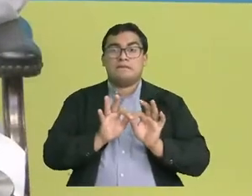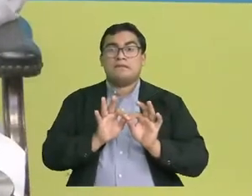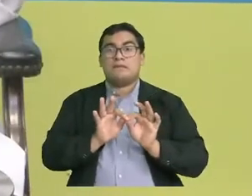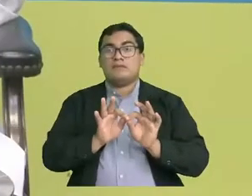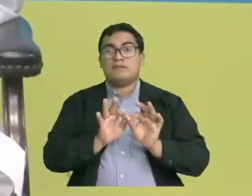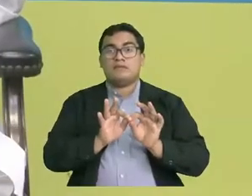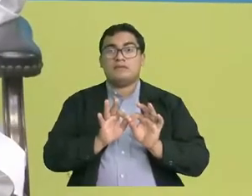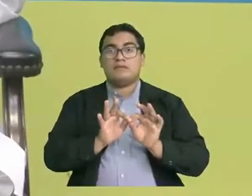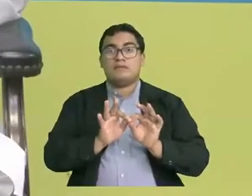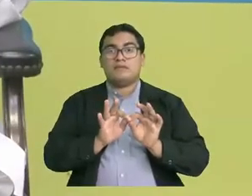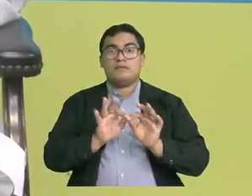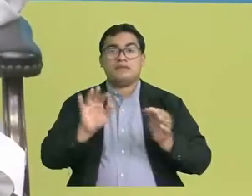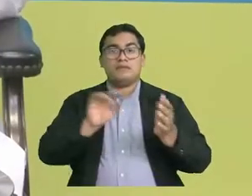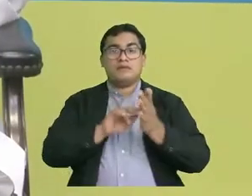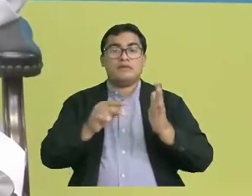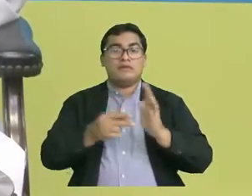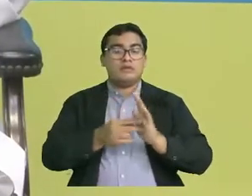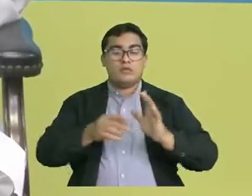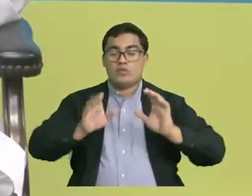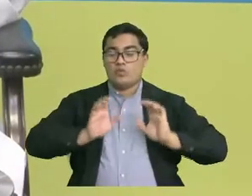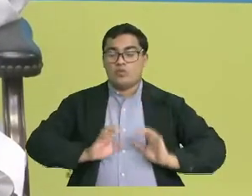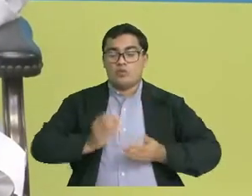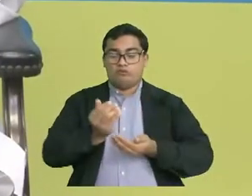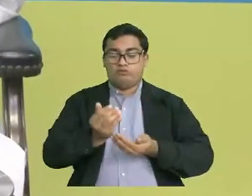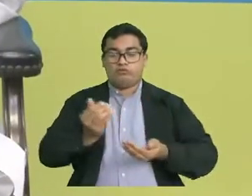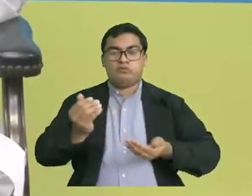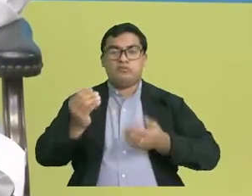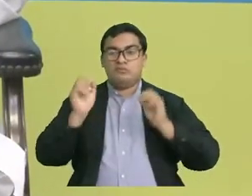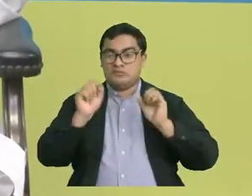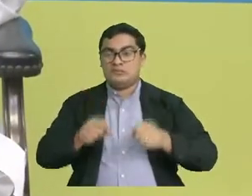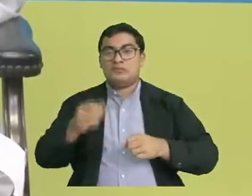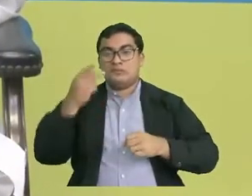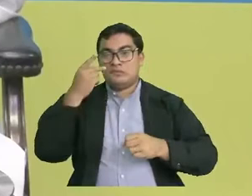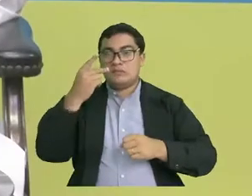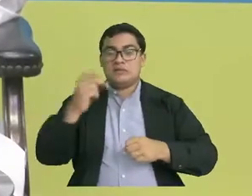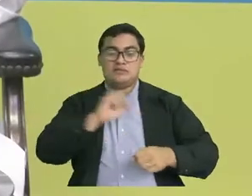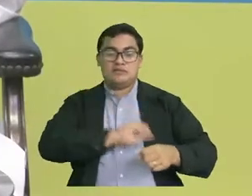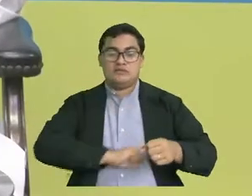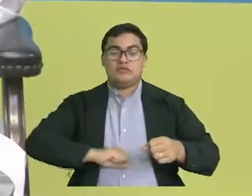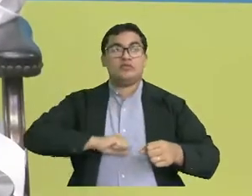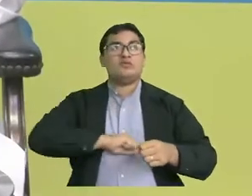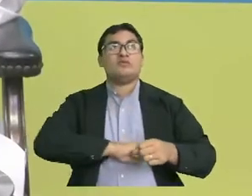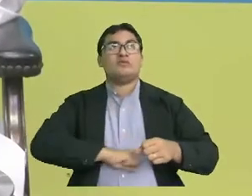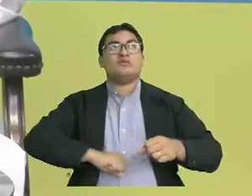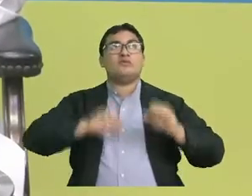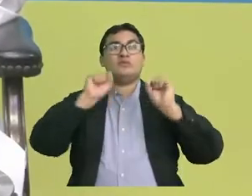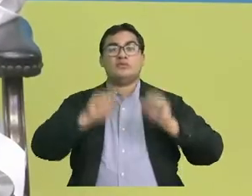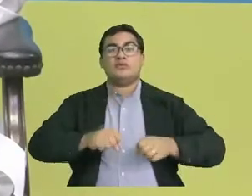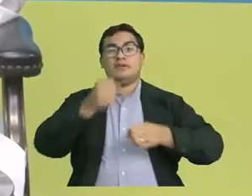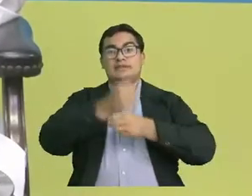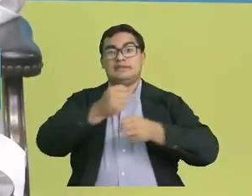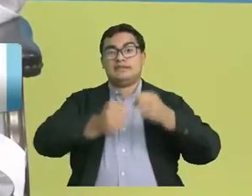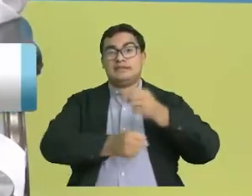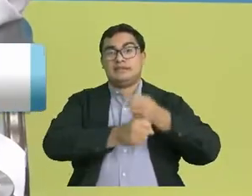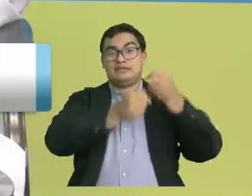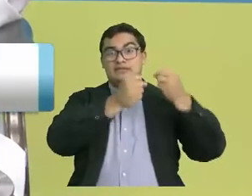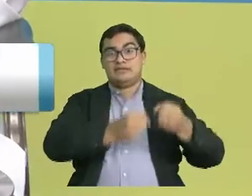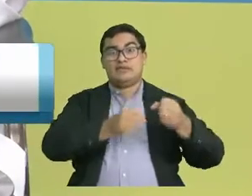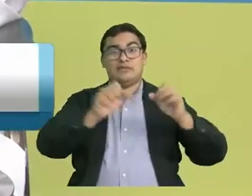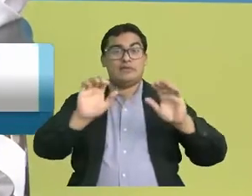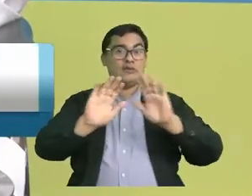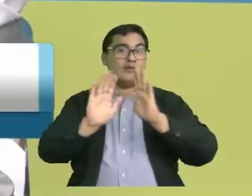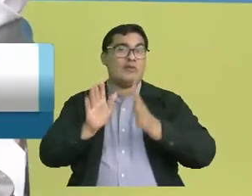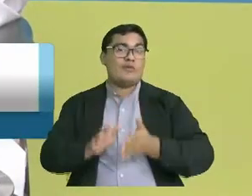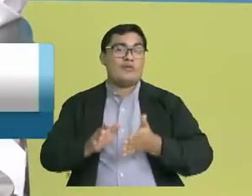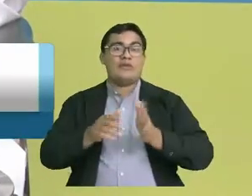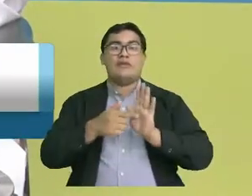todavía no están formadas las estructuras que ellos pueden ver con el ultrasonido para darle el sexo en un embarazo. Precisamente, ¿cuándo